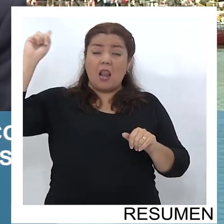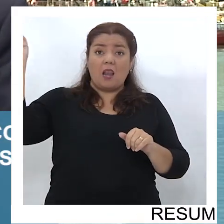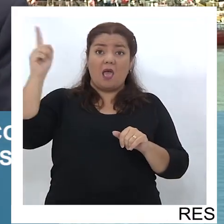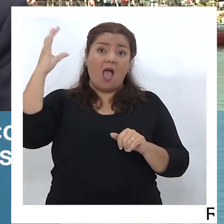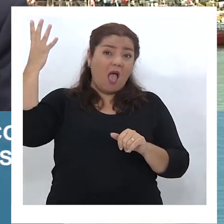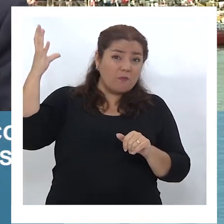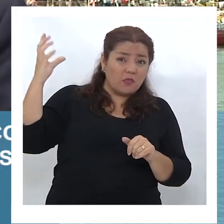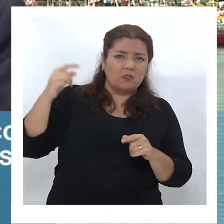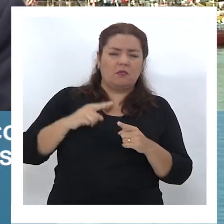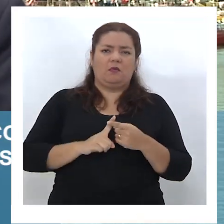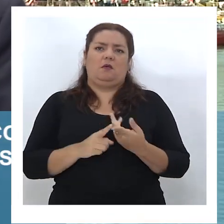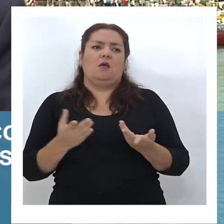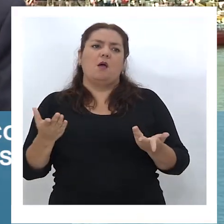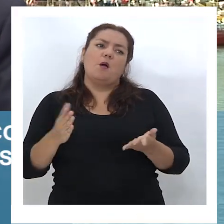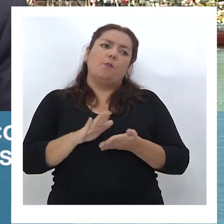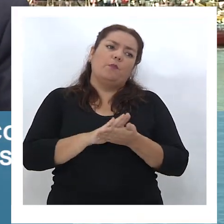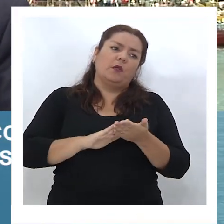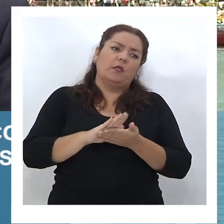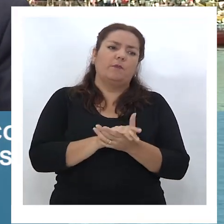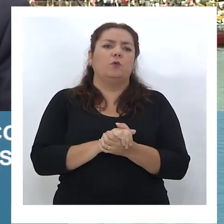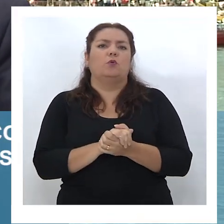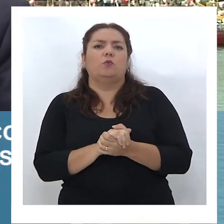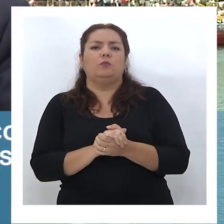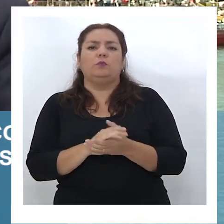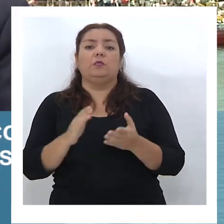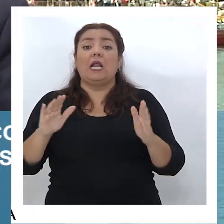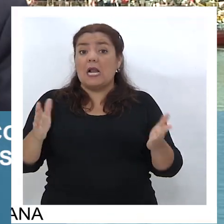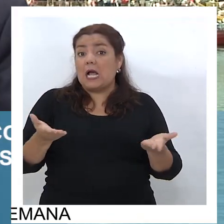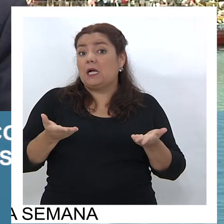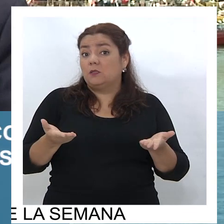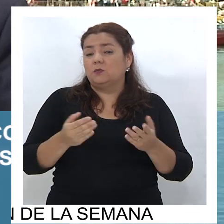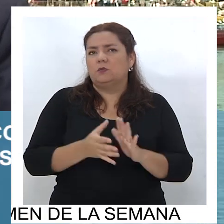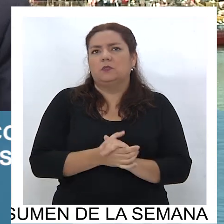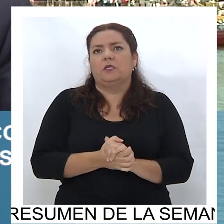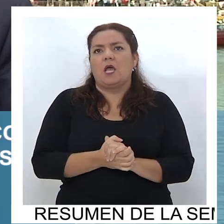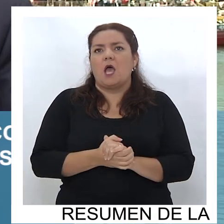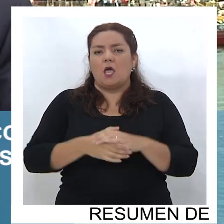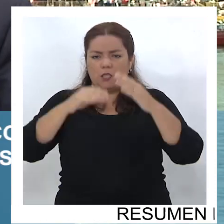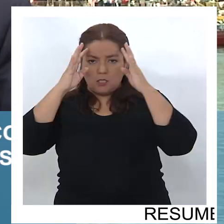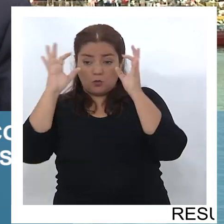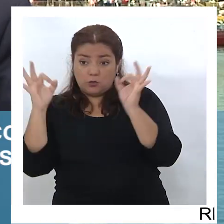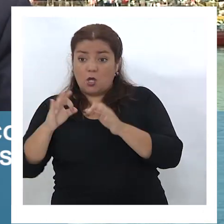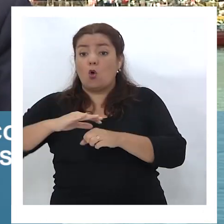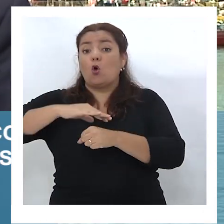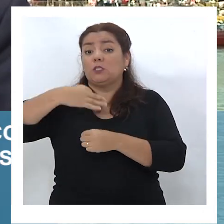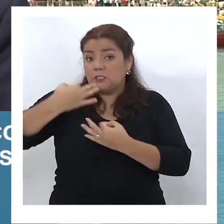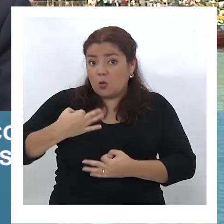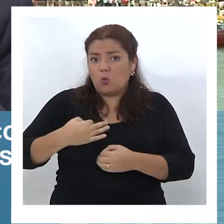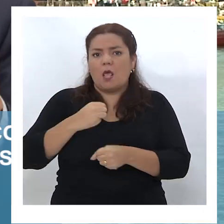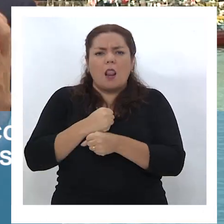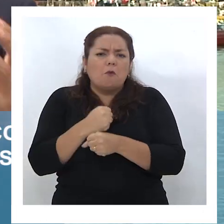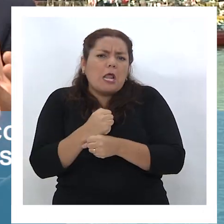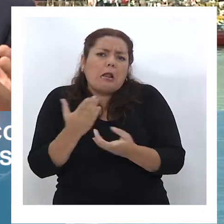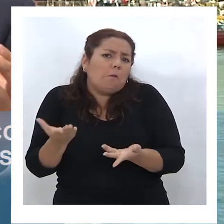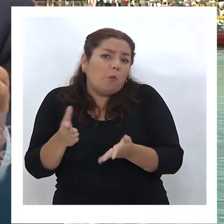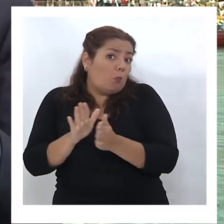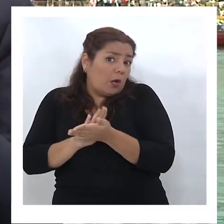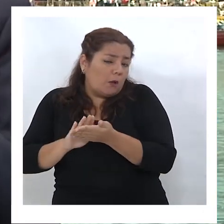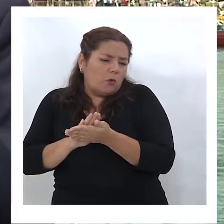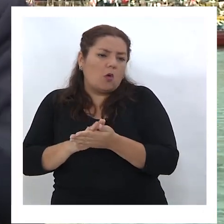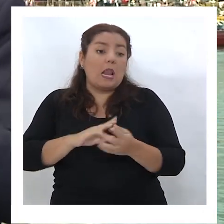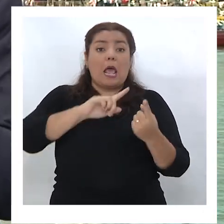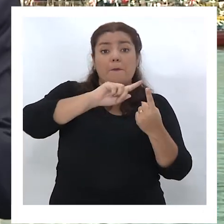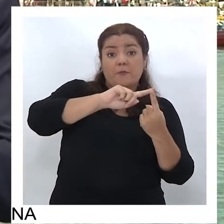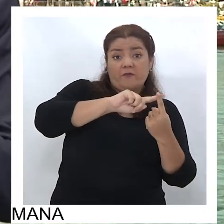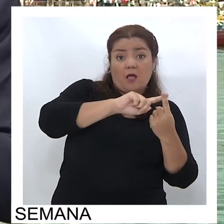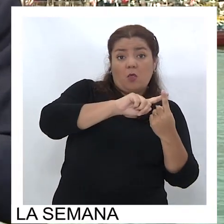sustentabilidad en general. Por ejemplo, la sustentabilidad incluye el concepto de la seguridad laboral, en que se compromete tanto la empresa privada